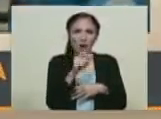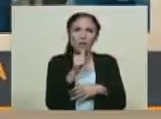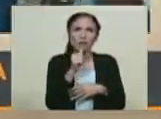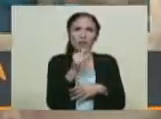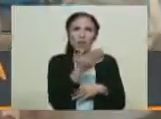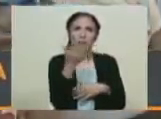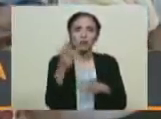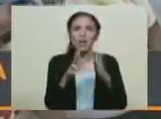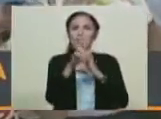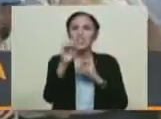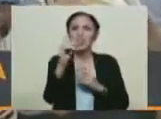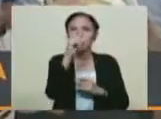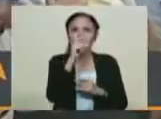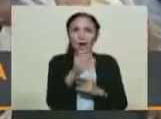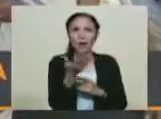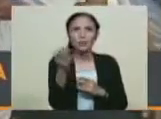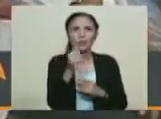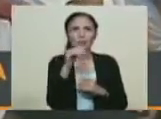30 años.